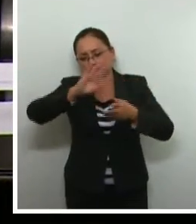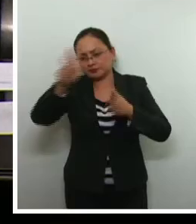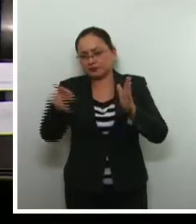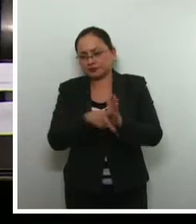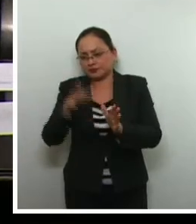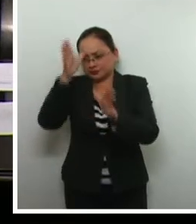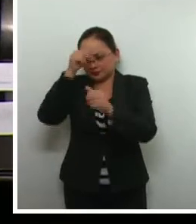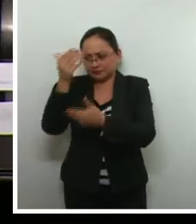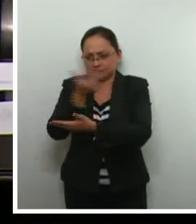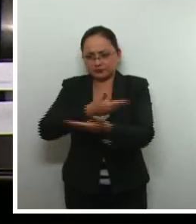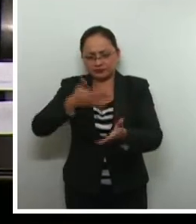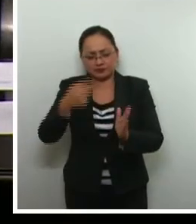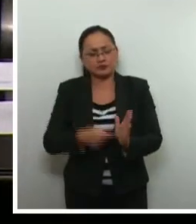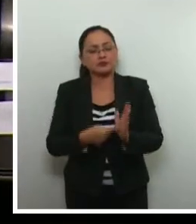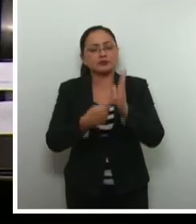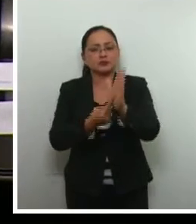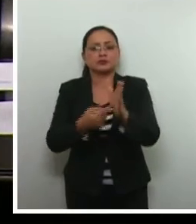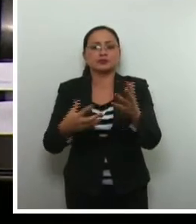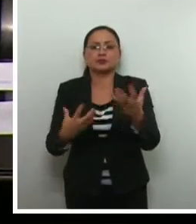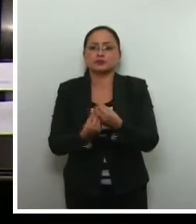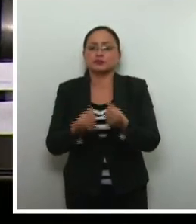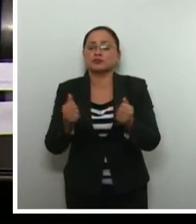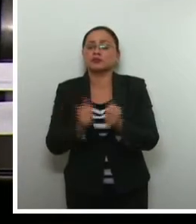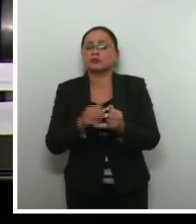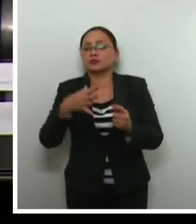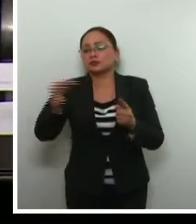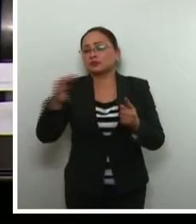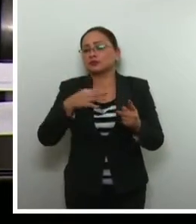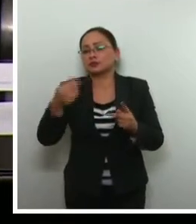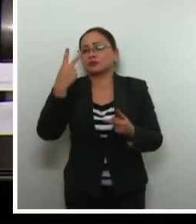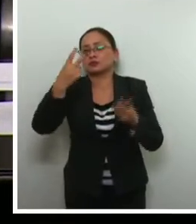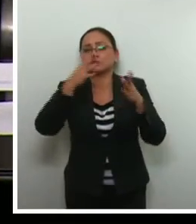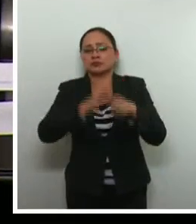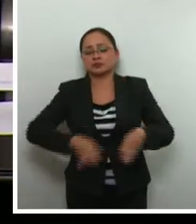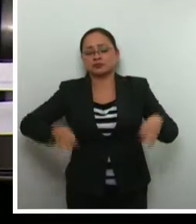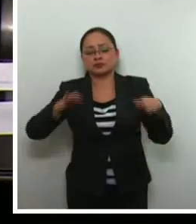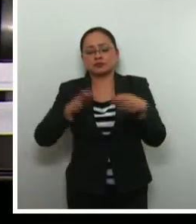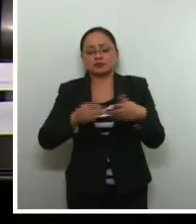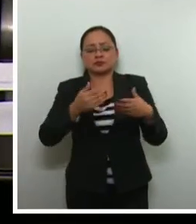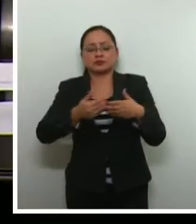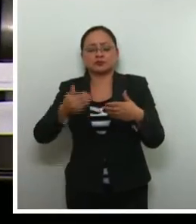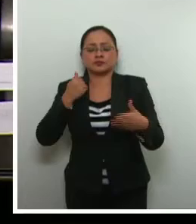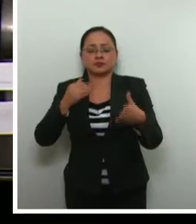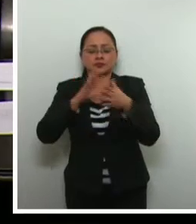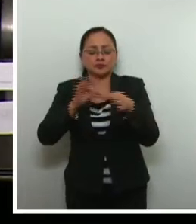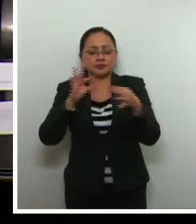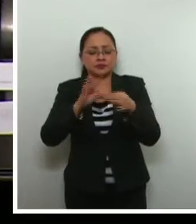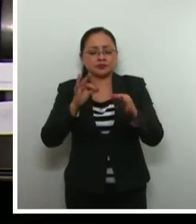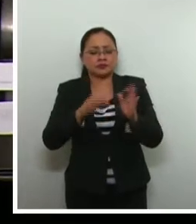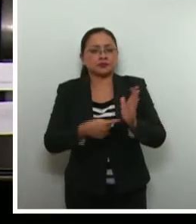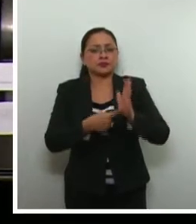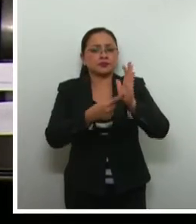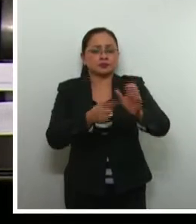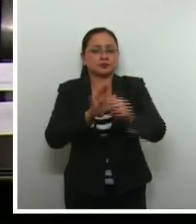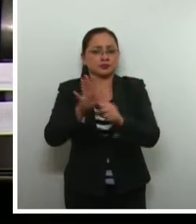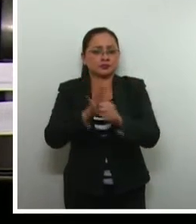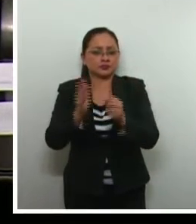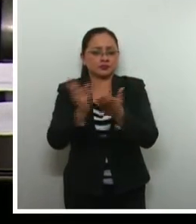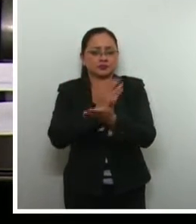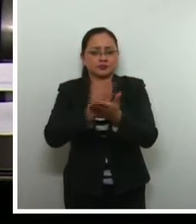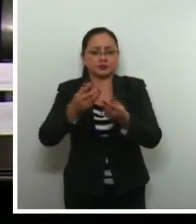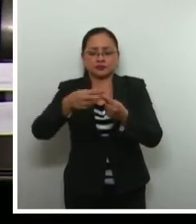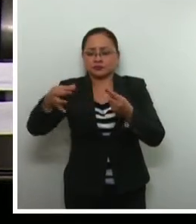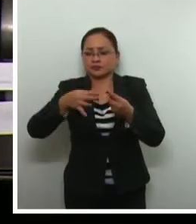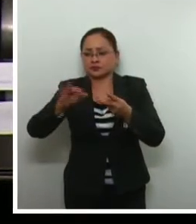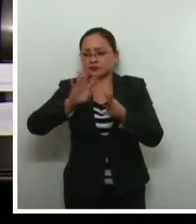acuerdos alcanzados, con las dos excepciones que señalé que fue justamente lo que se separó